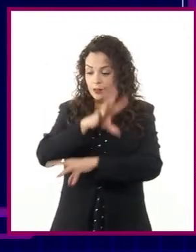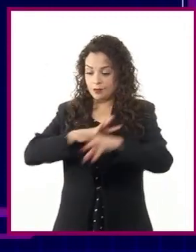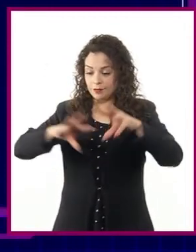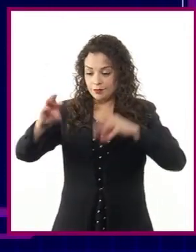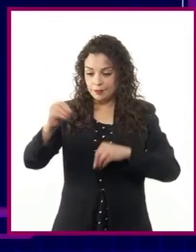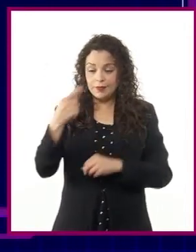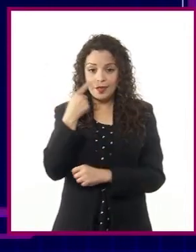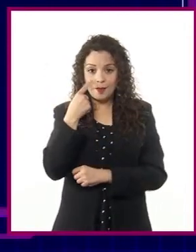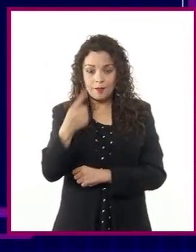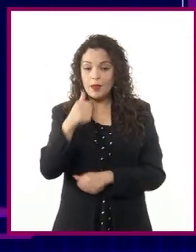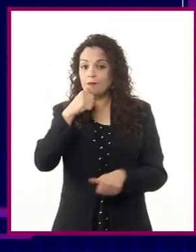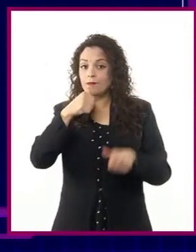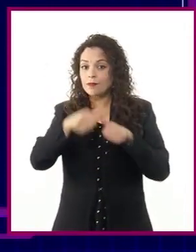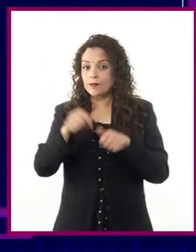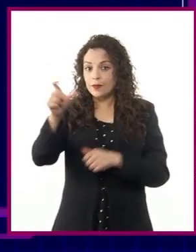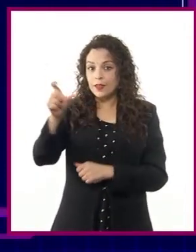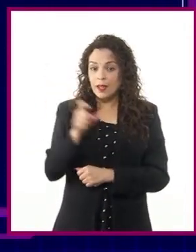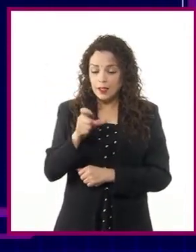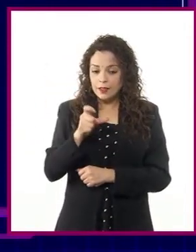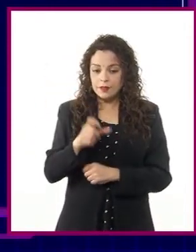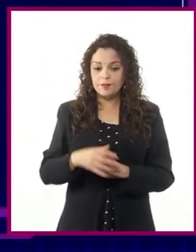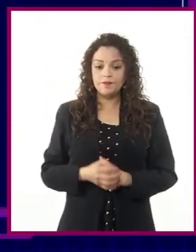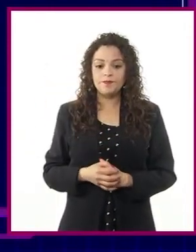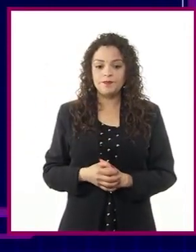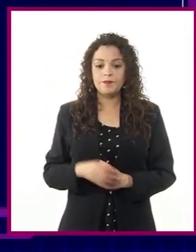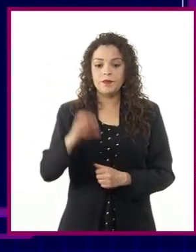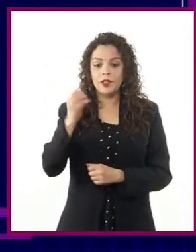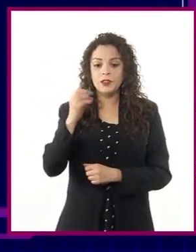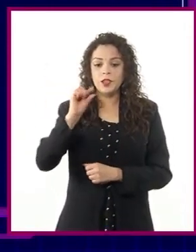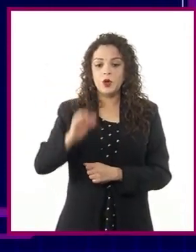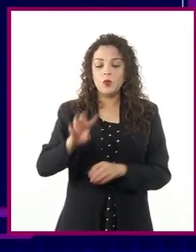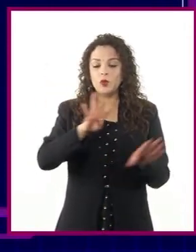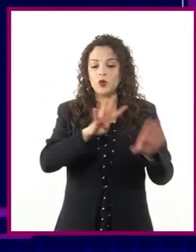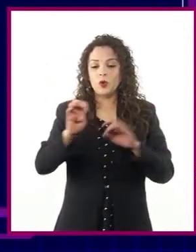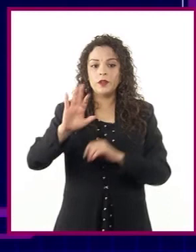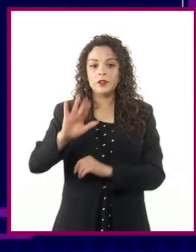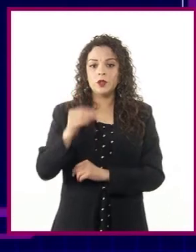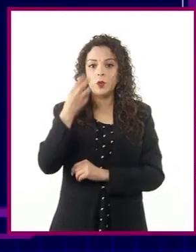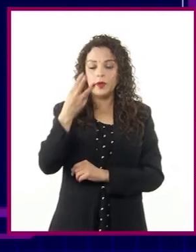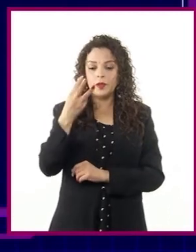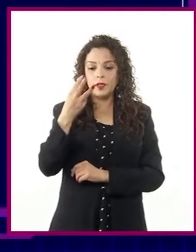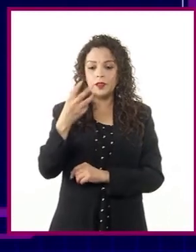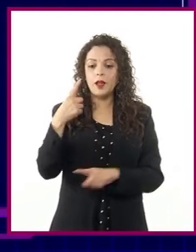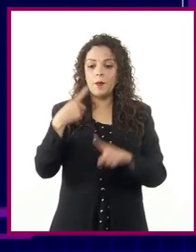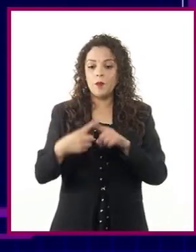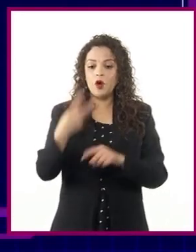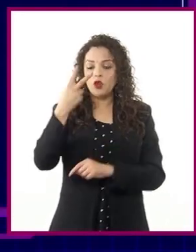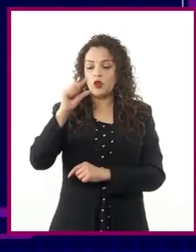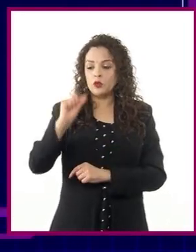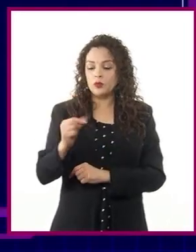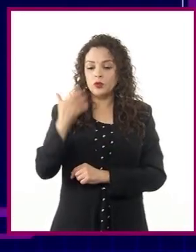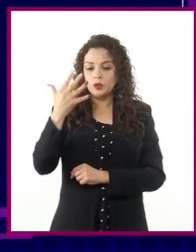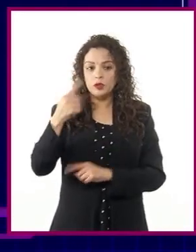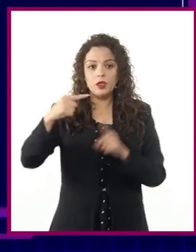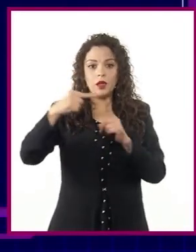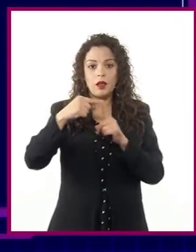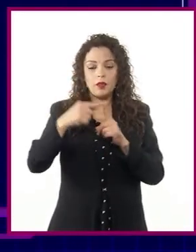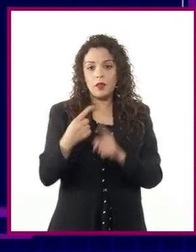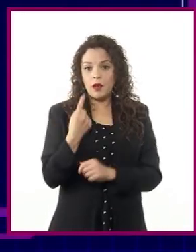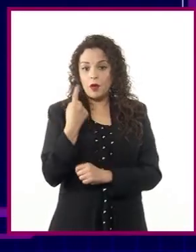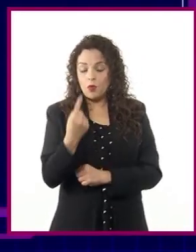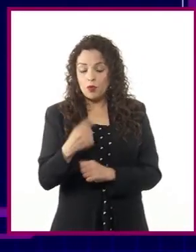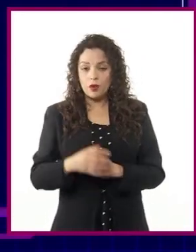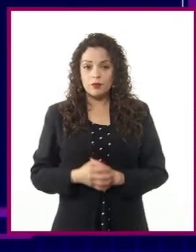despejar a X al multiplicar a 0.453 por 2.5 y dividir entre